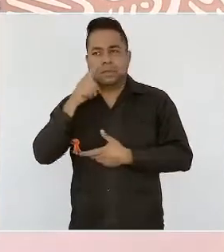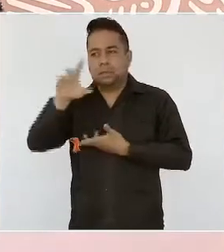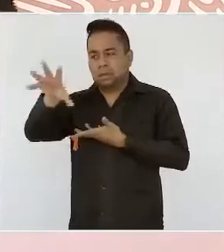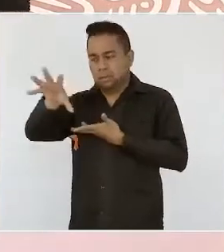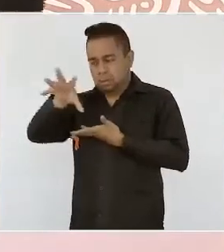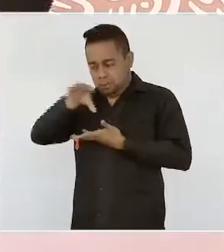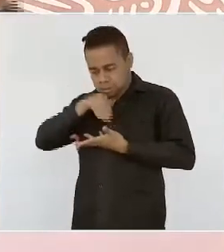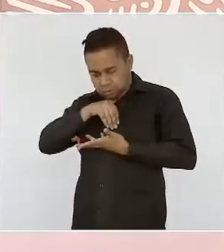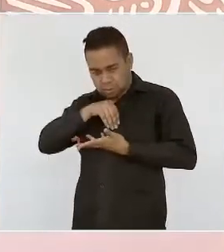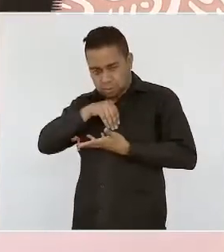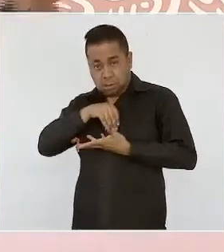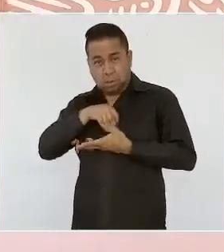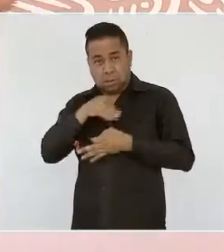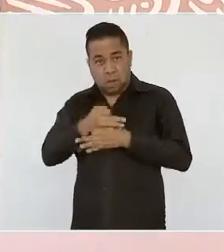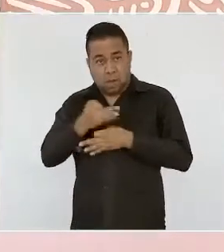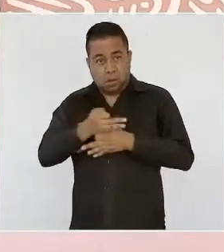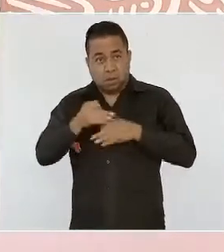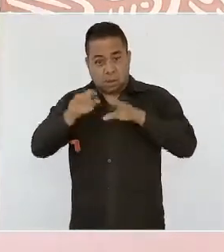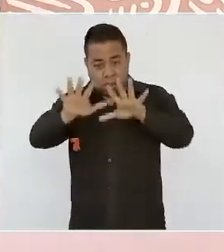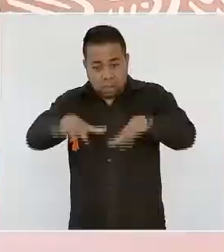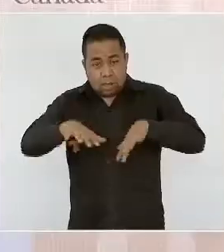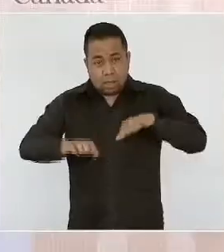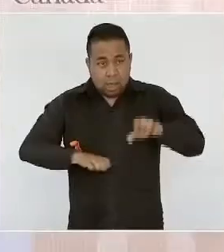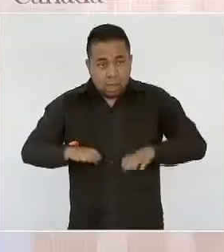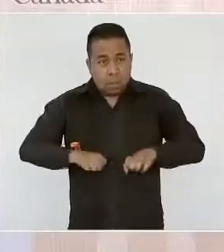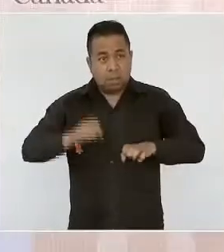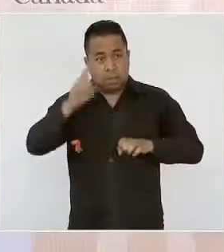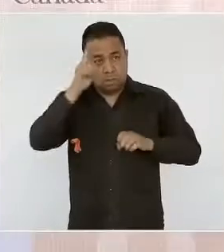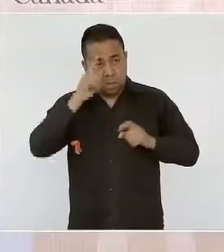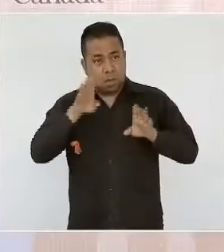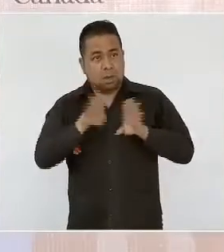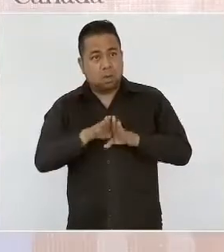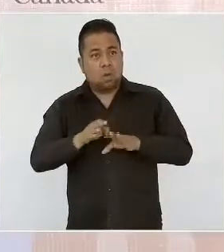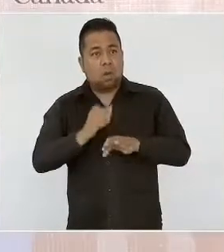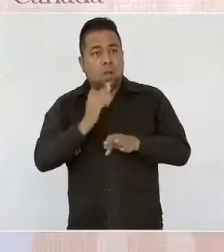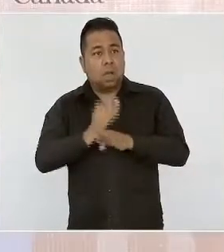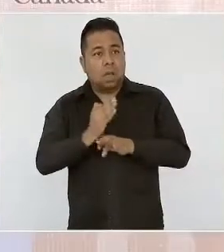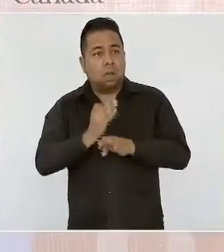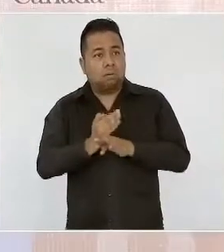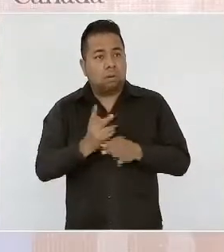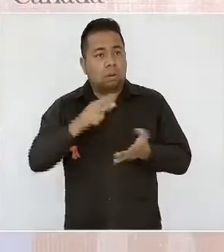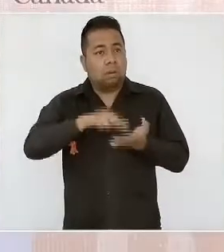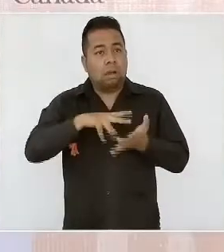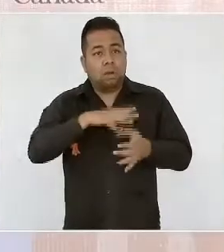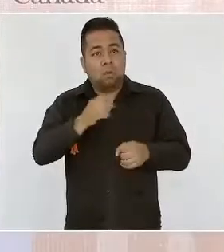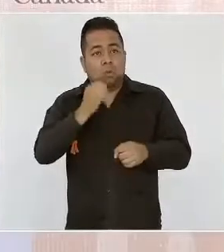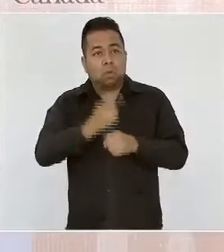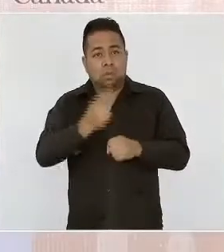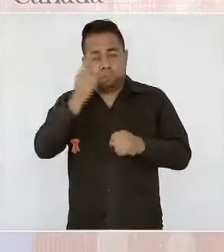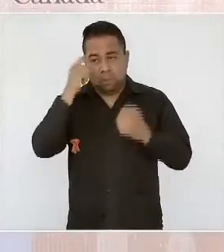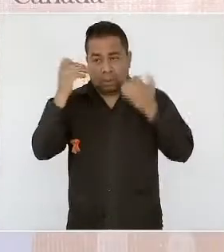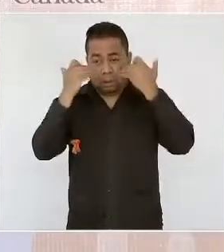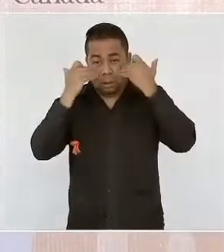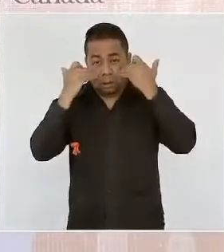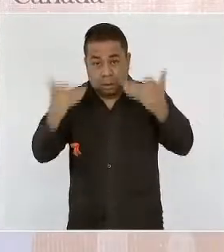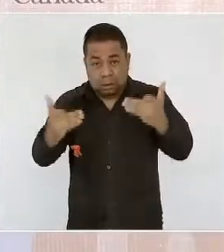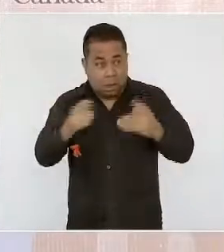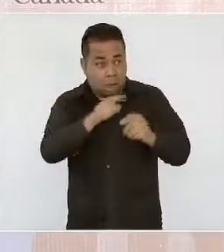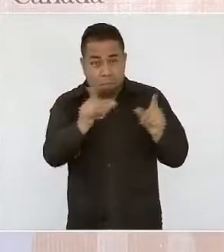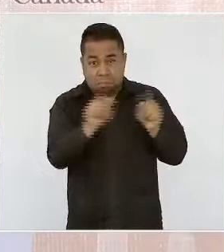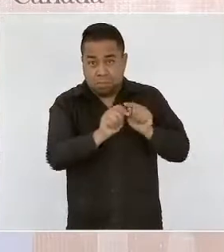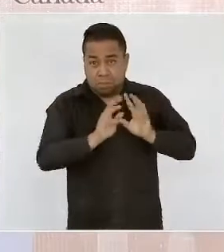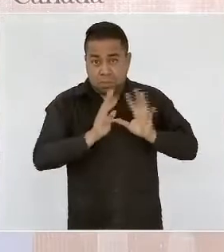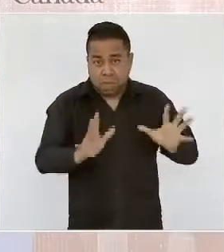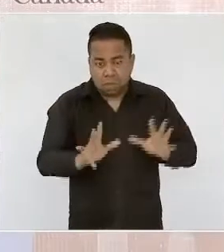no solamente en estos grandes espacios de intervención como el que en este momento tenemos la oportunidad de presenciar, sino